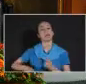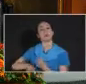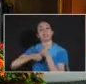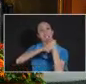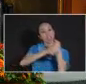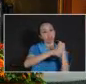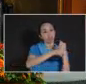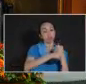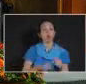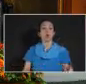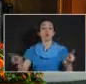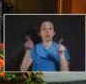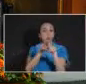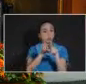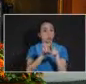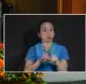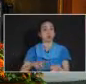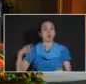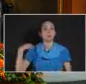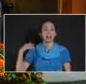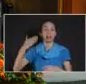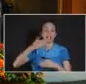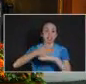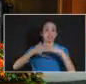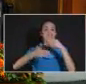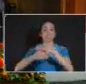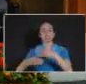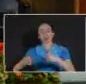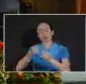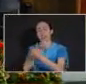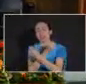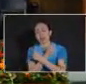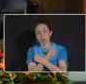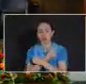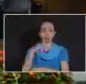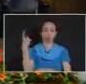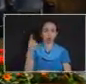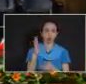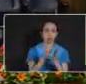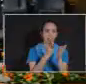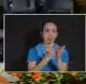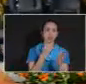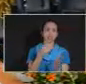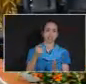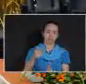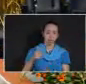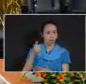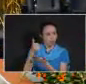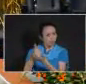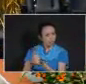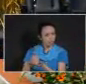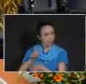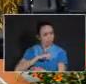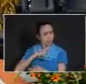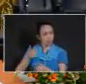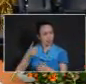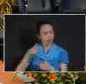edificación mutua, el amor, todo lo que la Biblia dice. ¿Amén? ¿Está de acuerdo conmigo? Pues mire